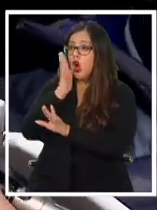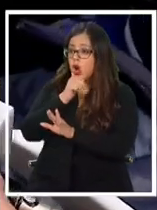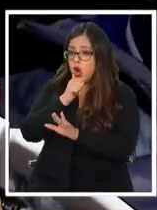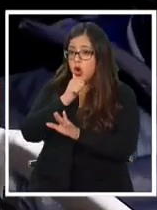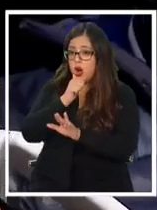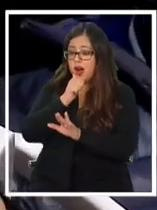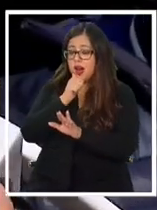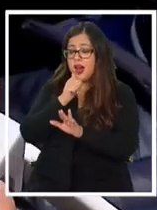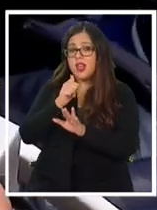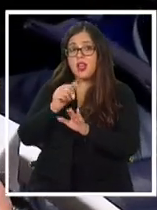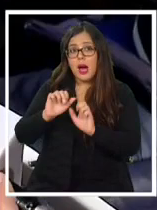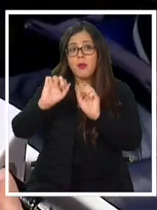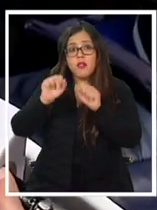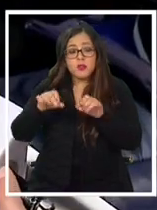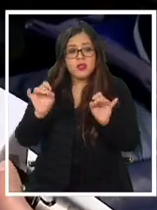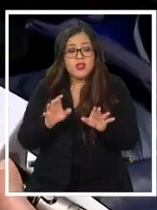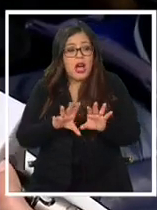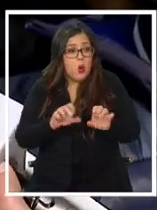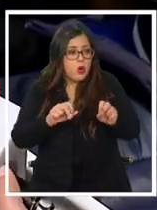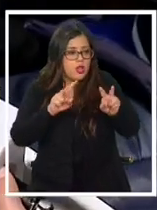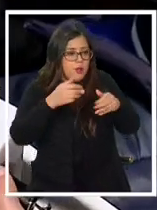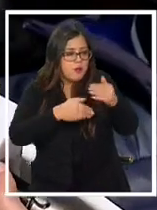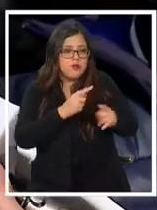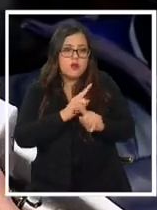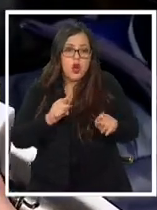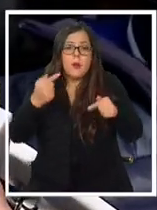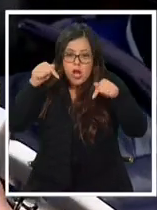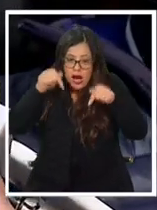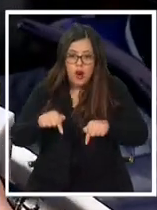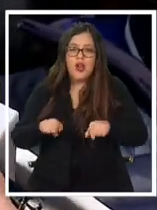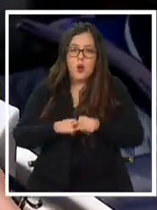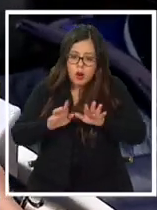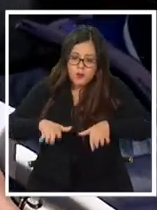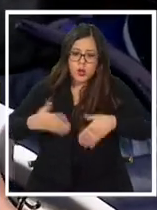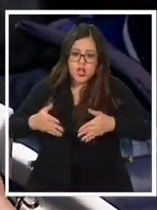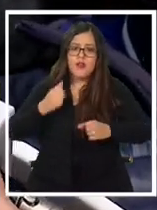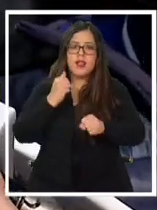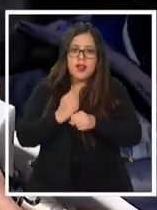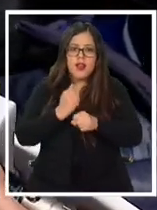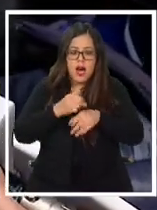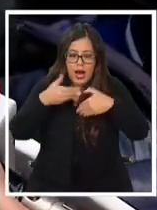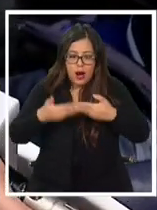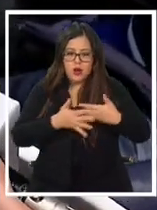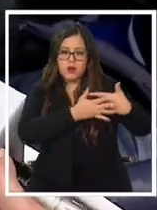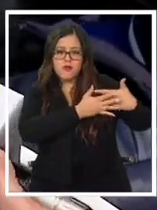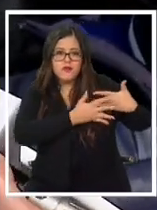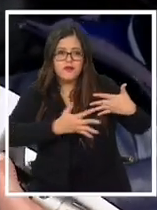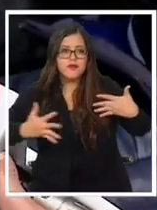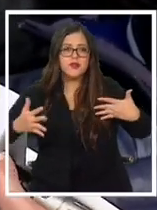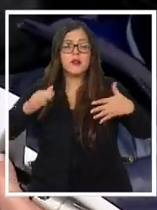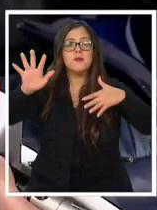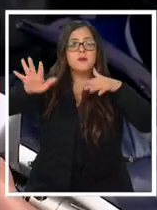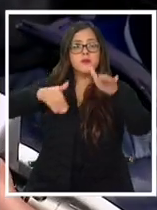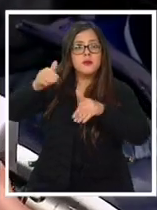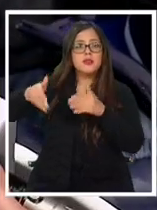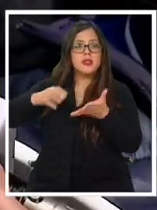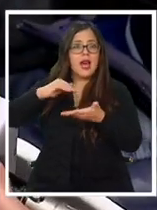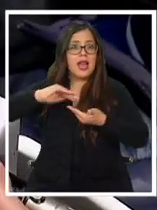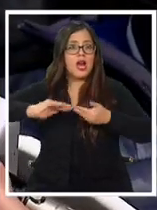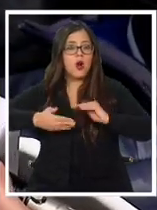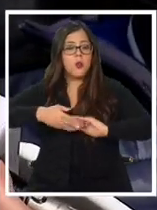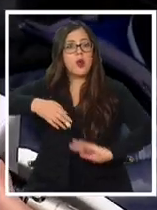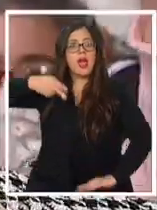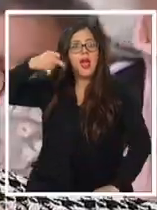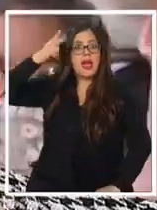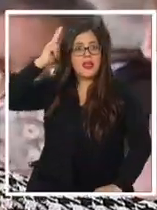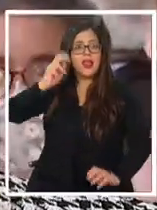estado conformes con el proceso. Creo que esto nos convoca a trabajar desde ya para convocar a las comunidades